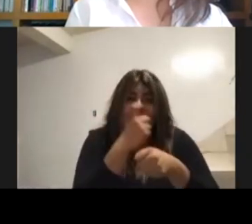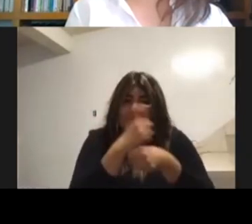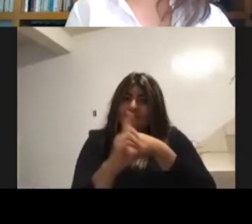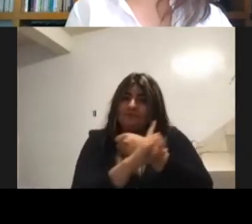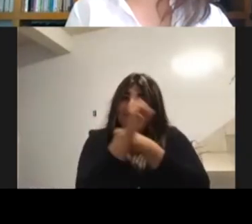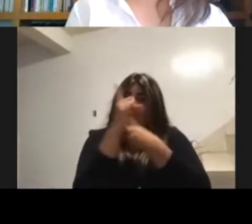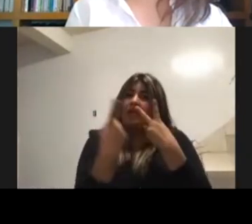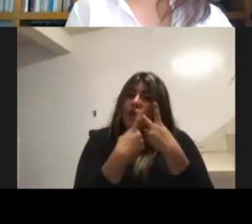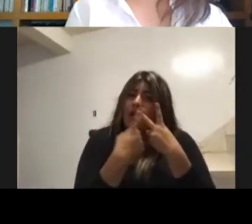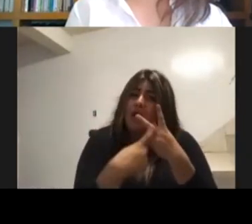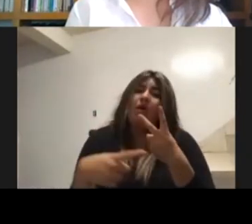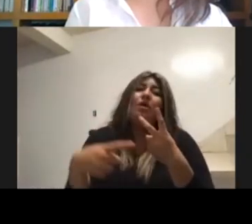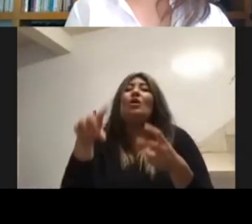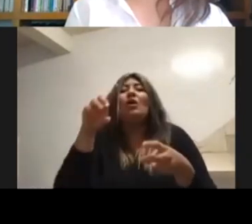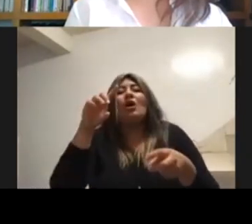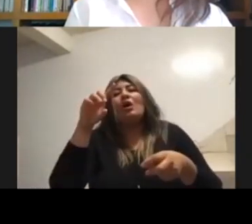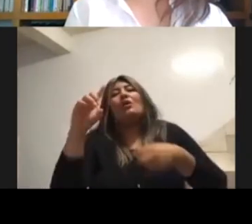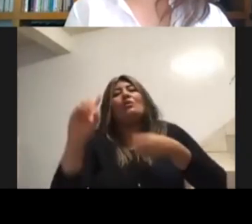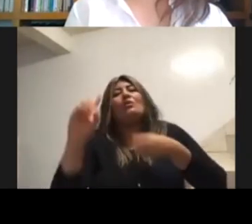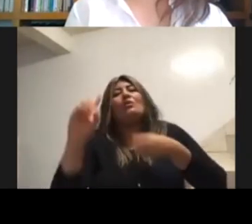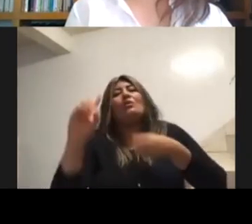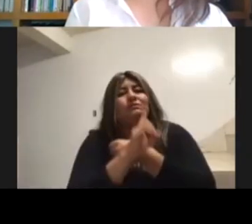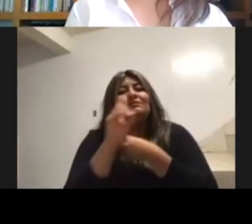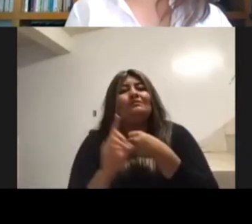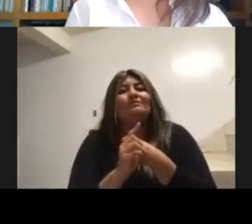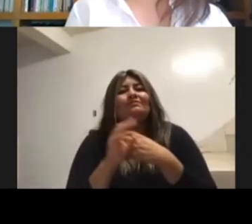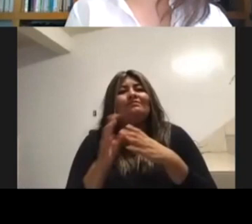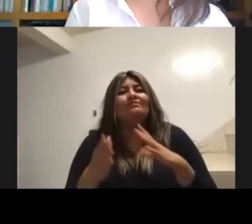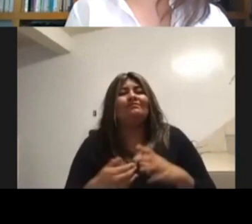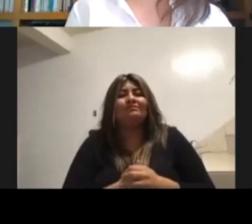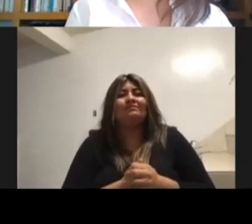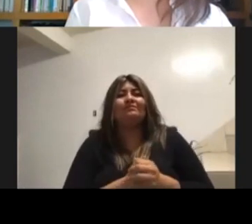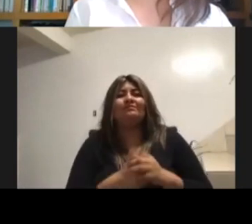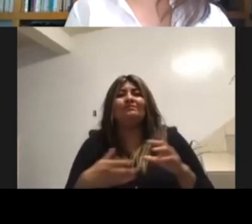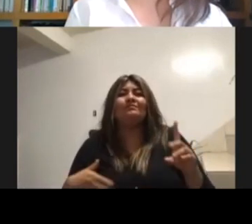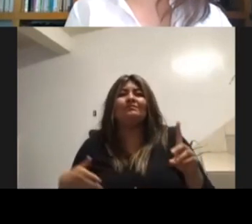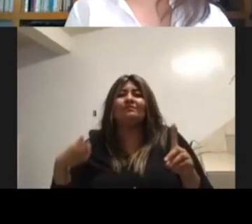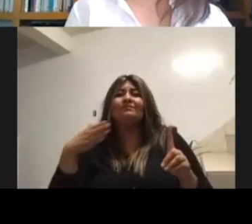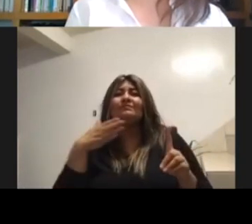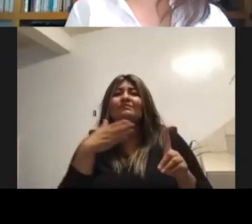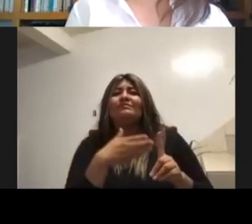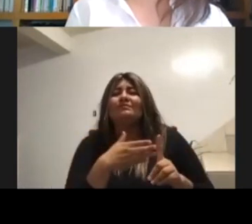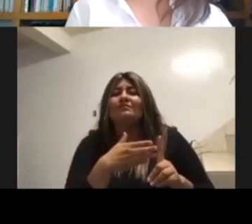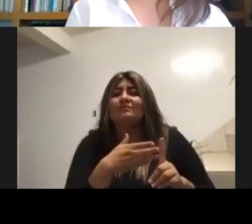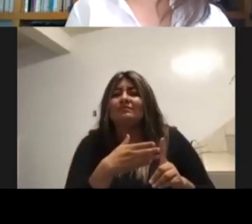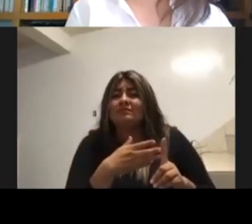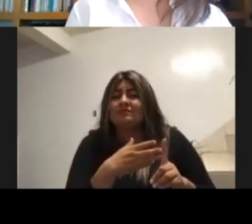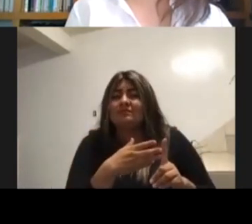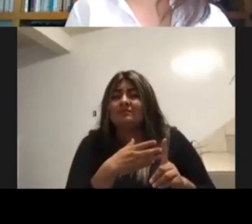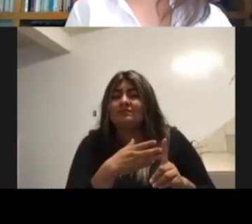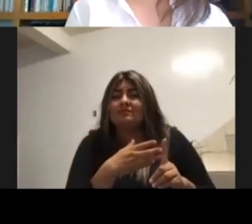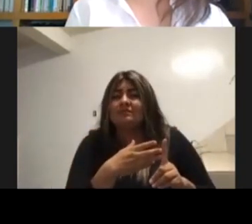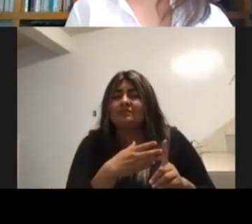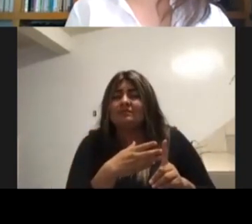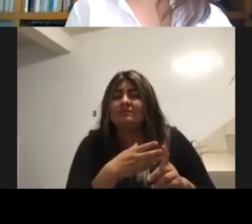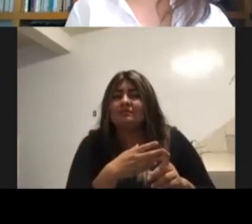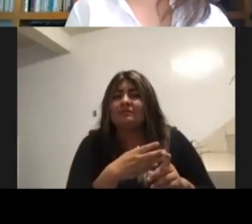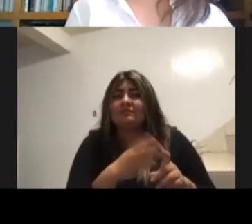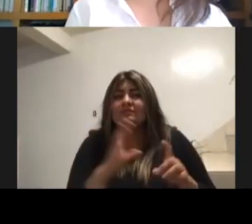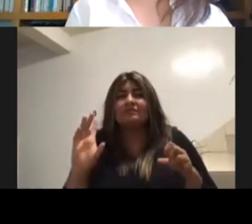que ver con esta discusión vieja de iguales pero diferentes, que es una discusión